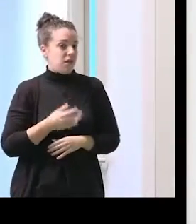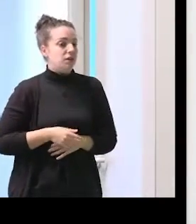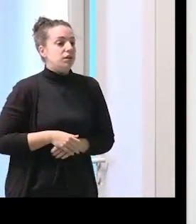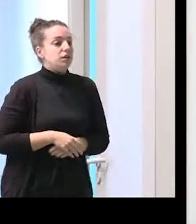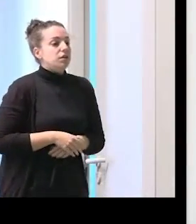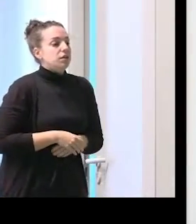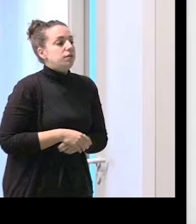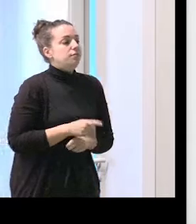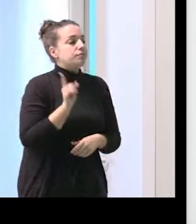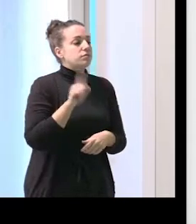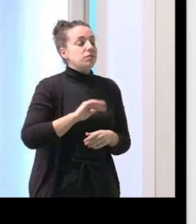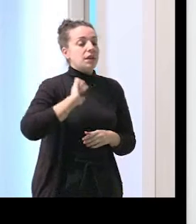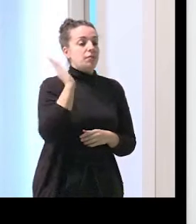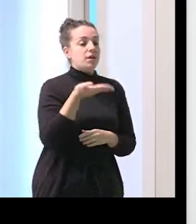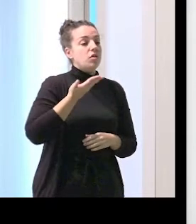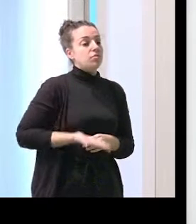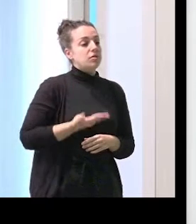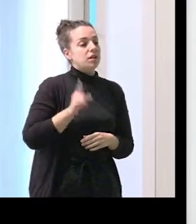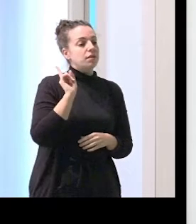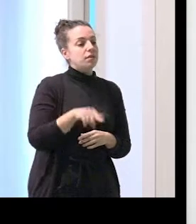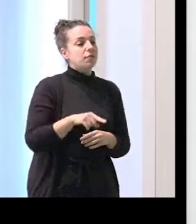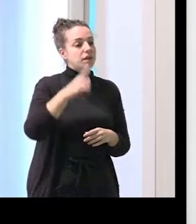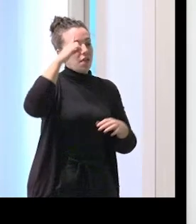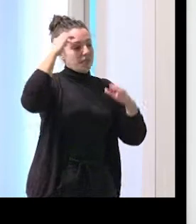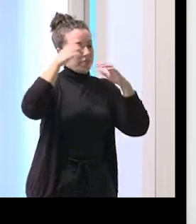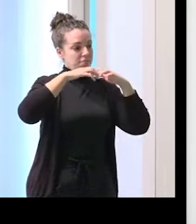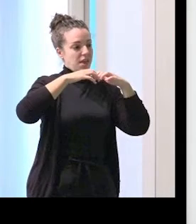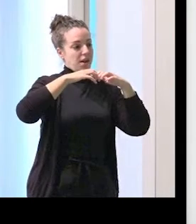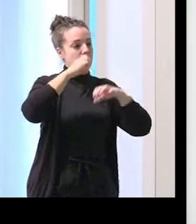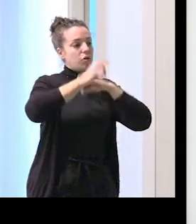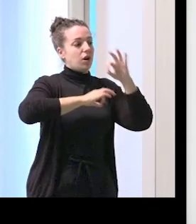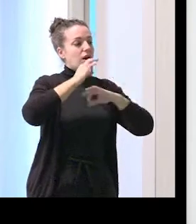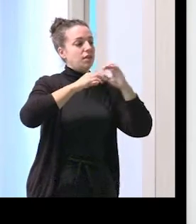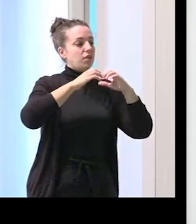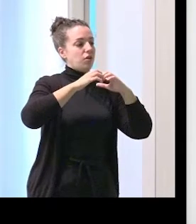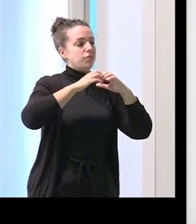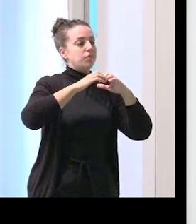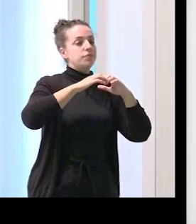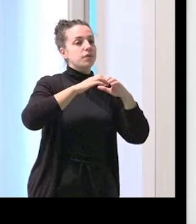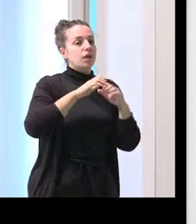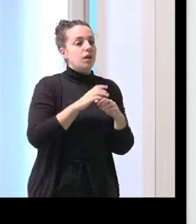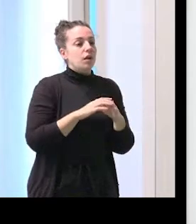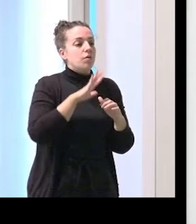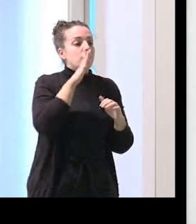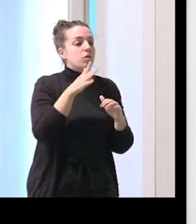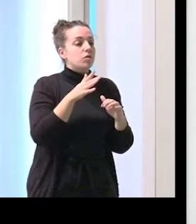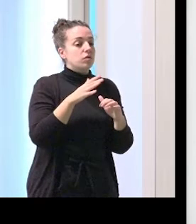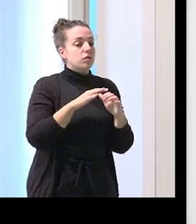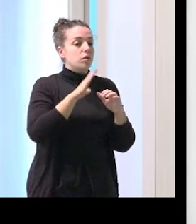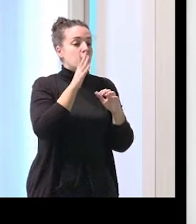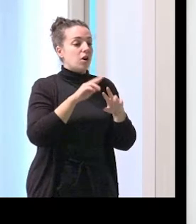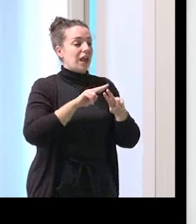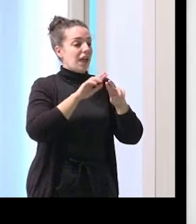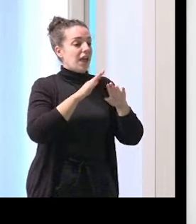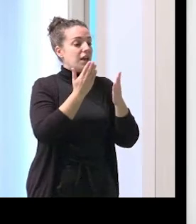Y un impacto importante es en la reorganización cerebral, que nos tratarán posteriormente de ello, y estudios con